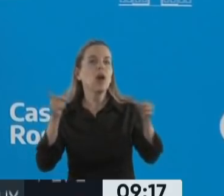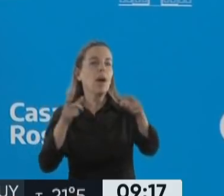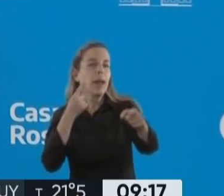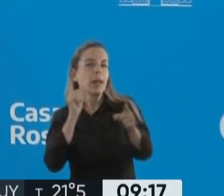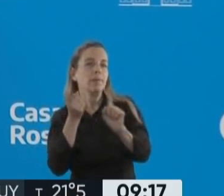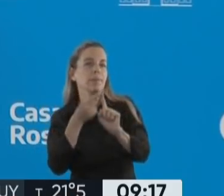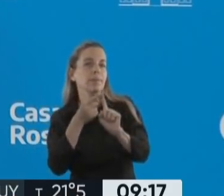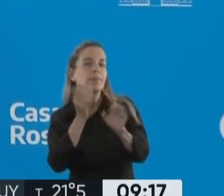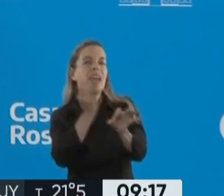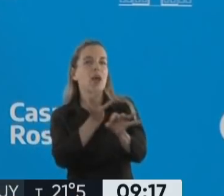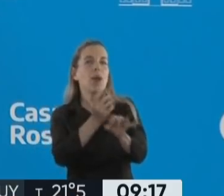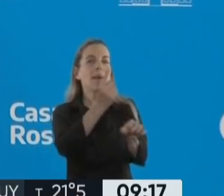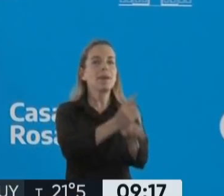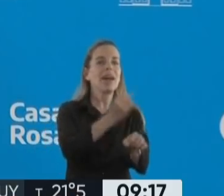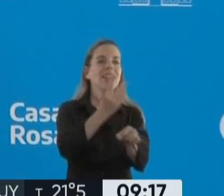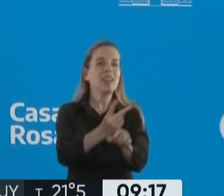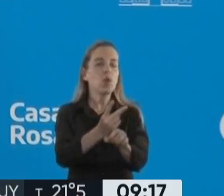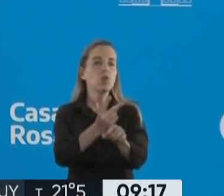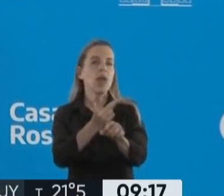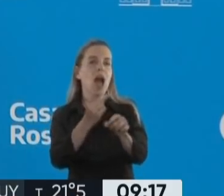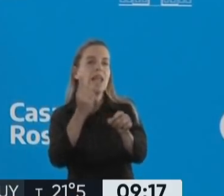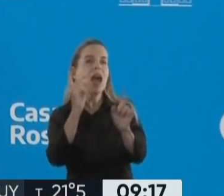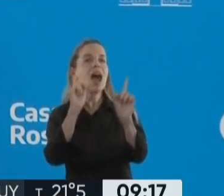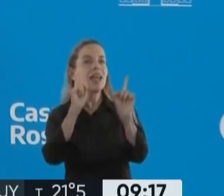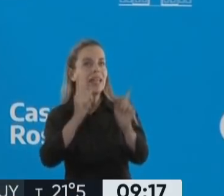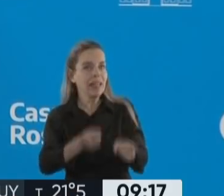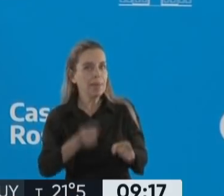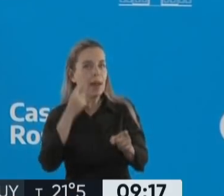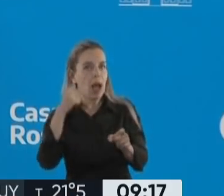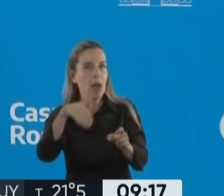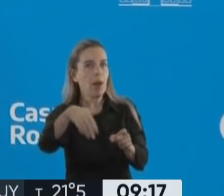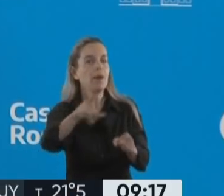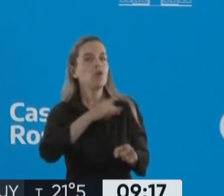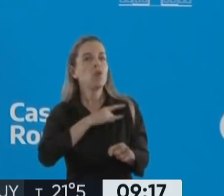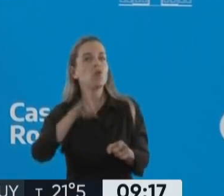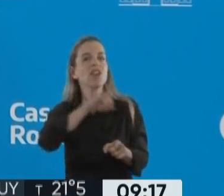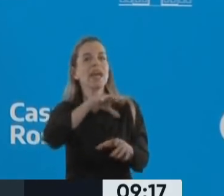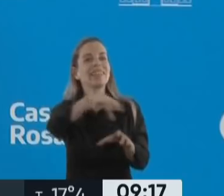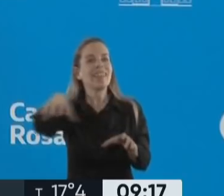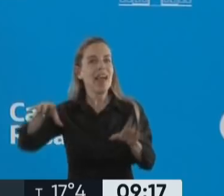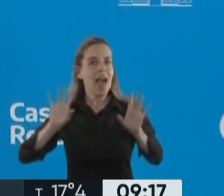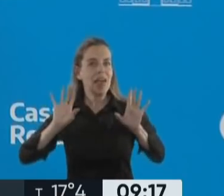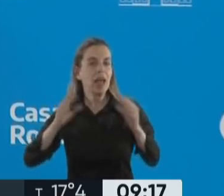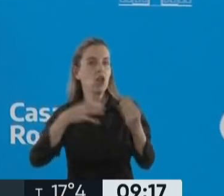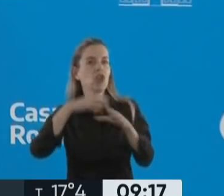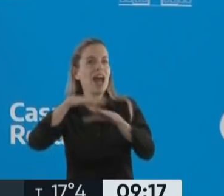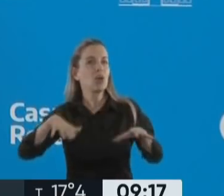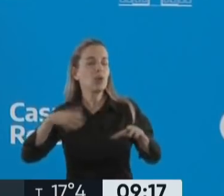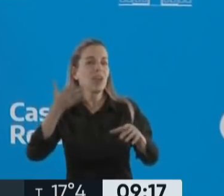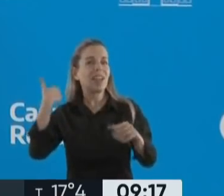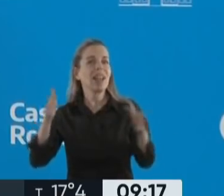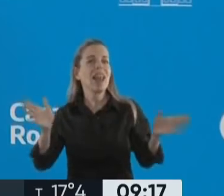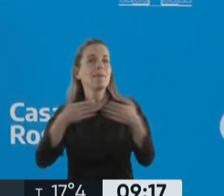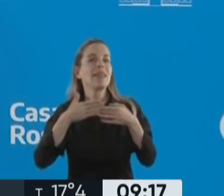con la escuela primaria, secundaria, el nivel medio, y también lo vamos a hacer con la universidad a aquellos que durante la pandemia se